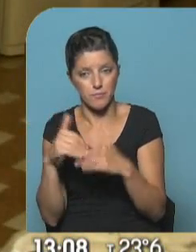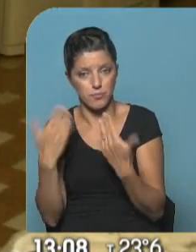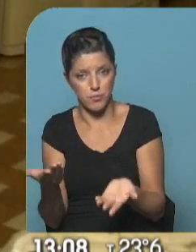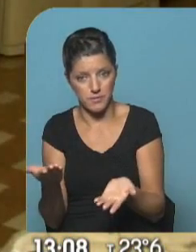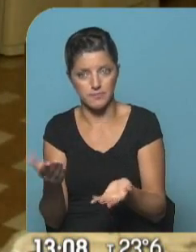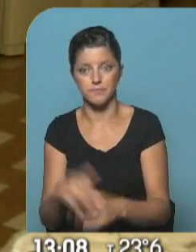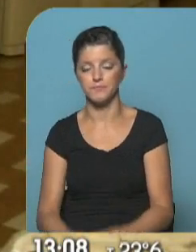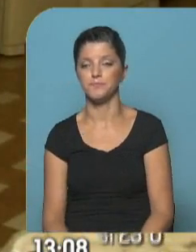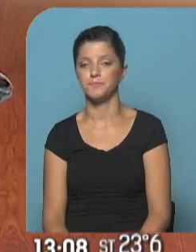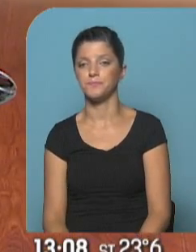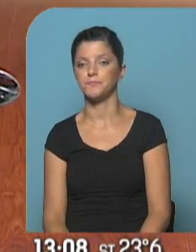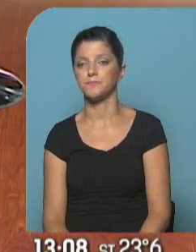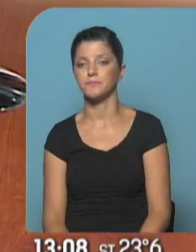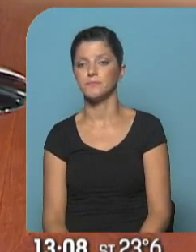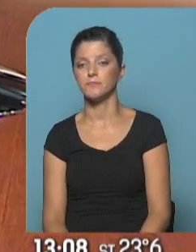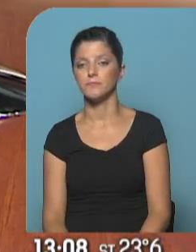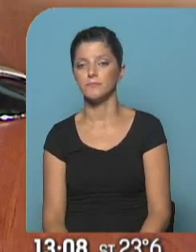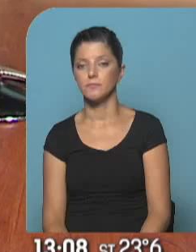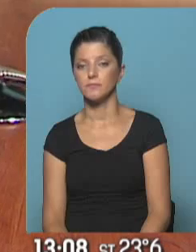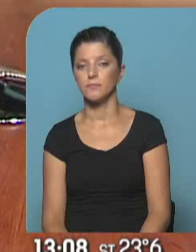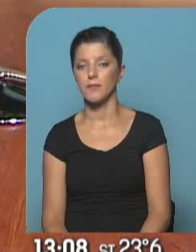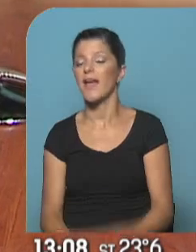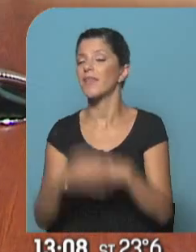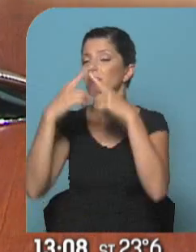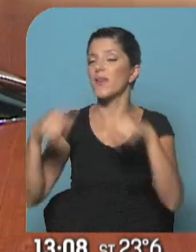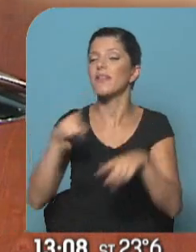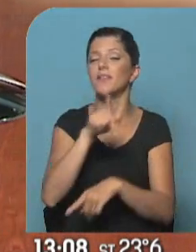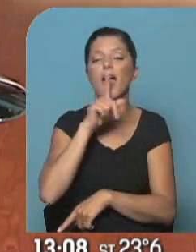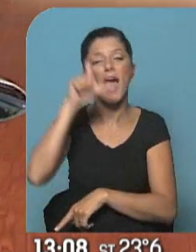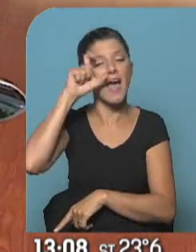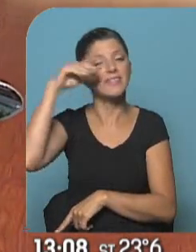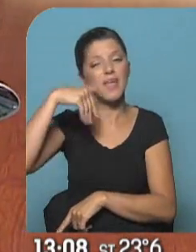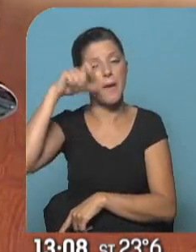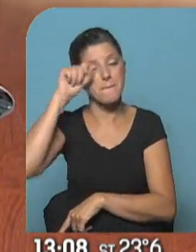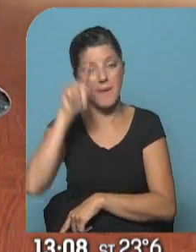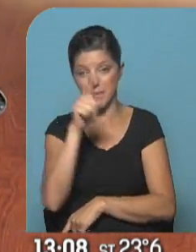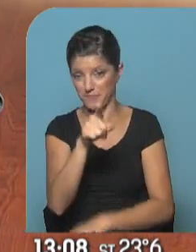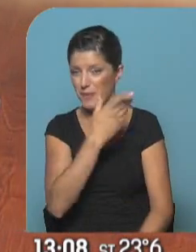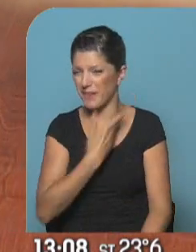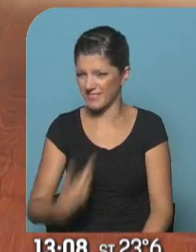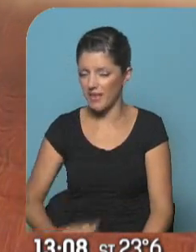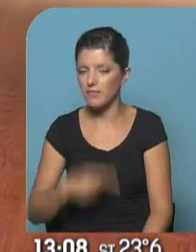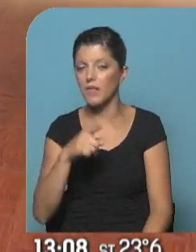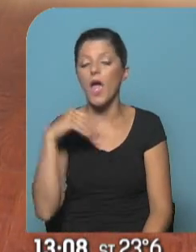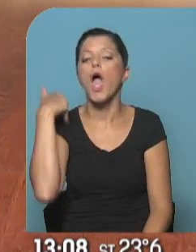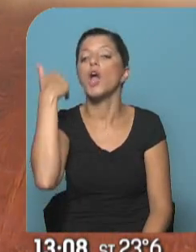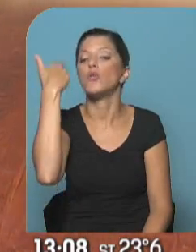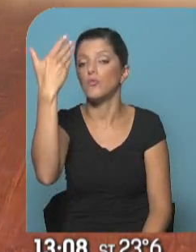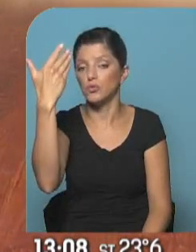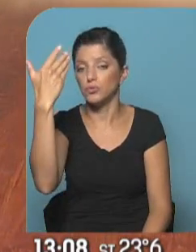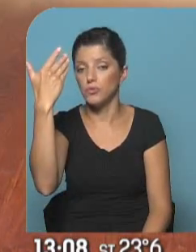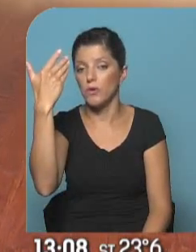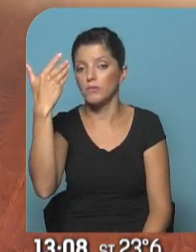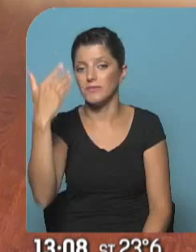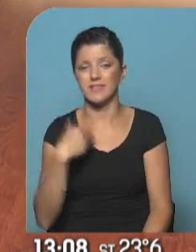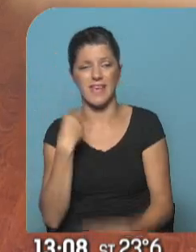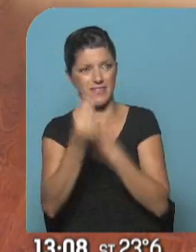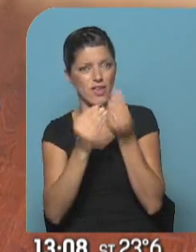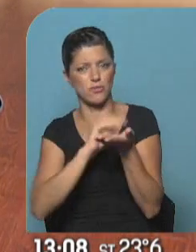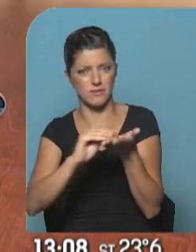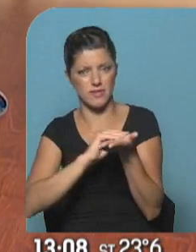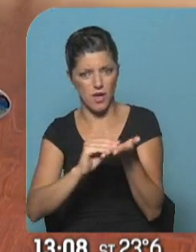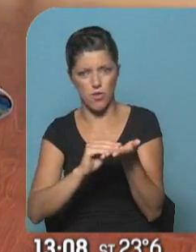sindicatos, principalmente porque los sindicatos pierden fuerza y la negociación pasa a ser cada vez más, que la ley ya entra en vigencia el 11